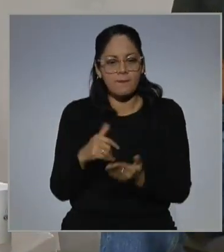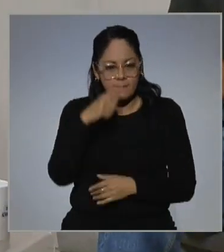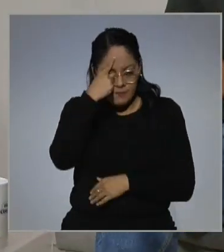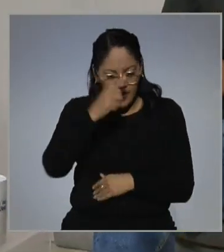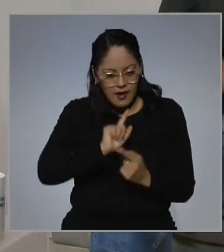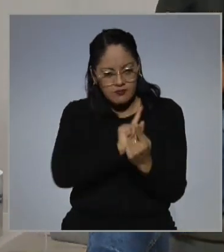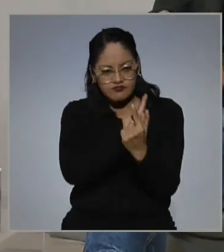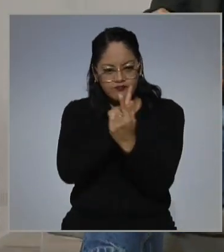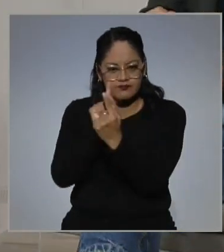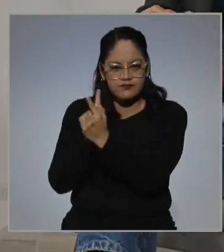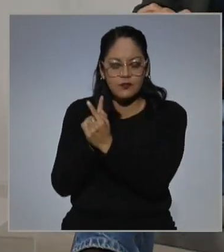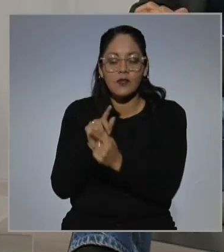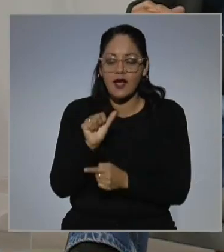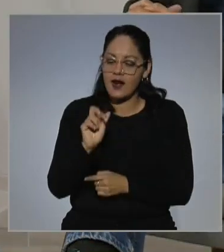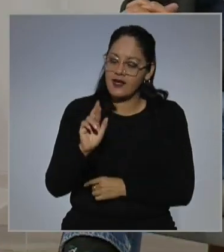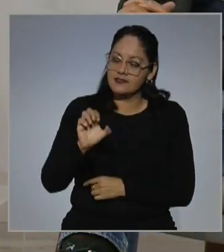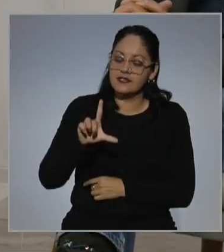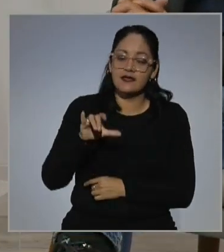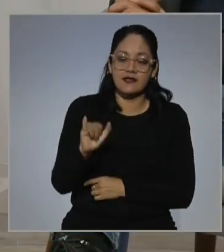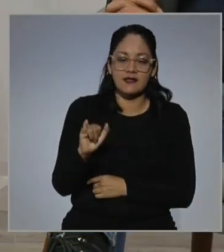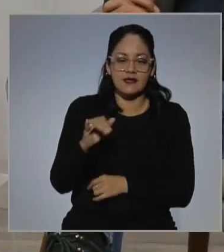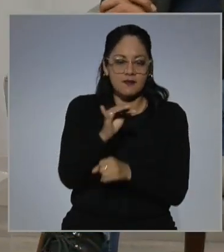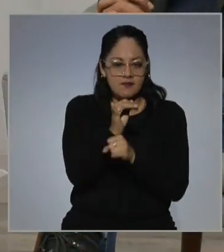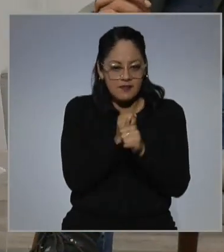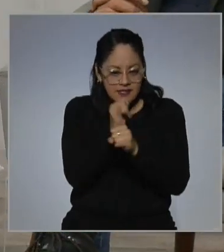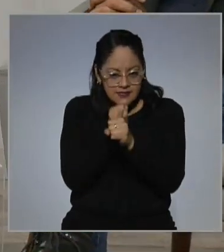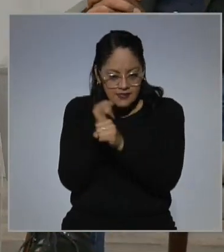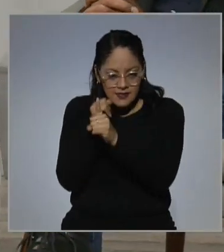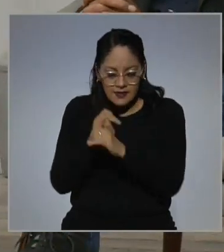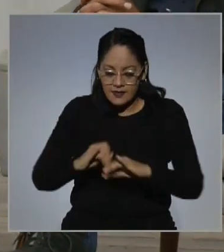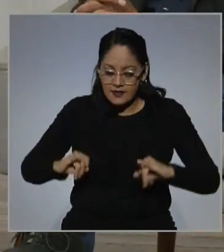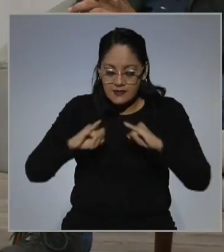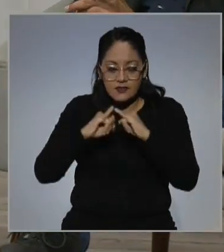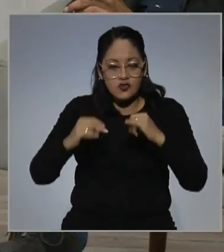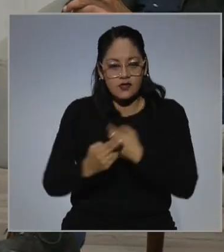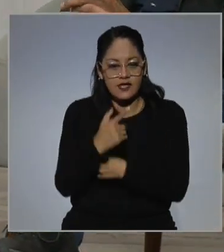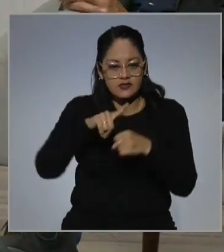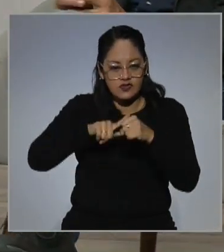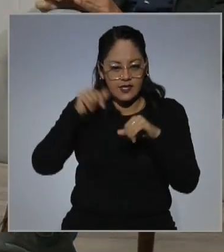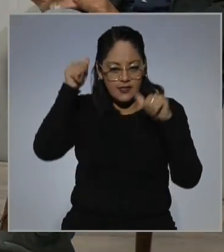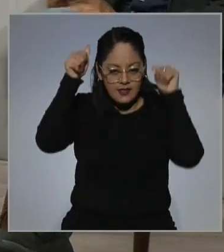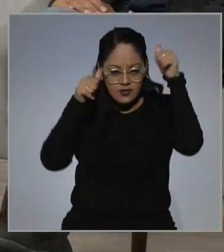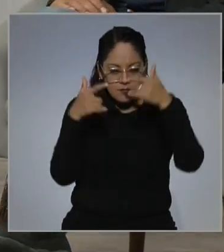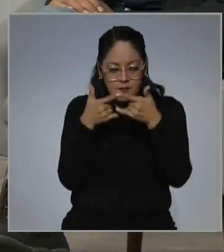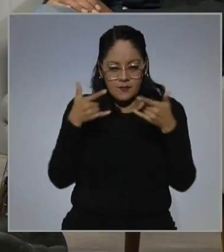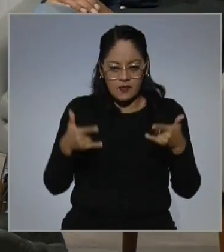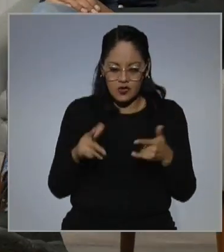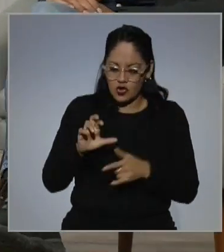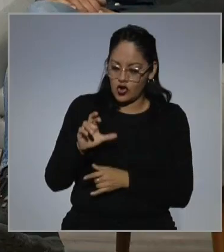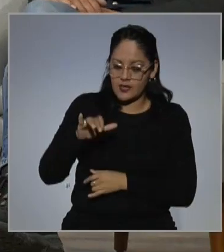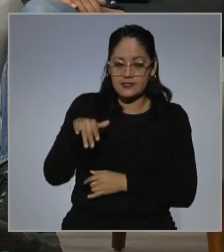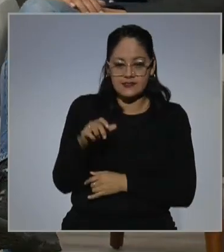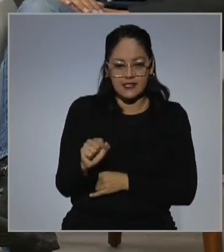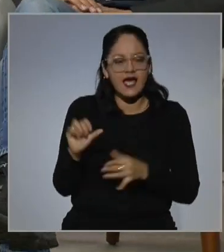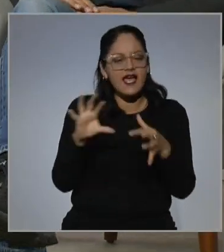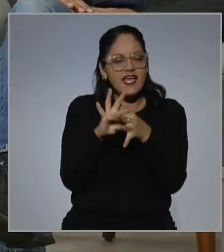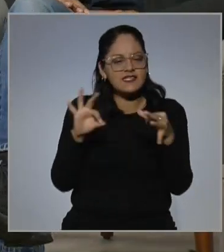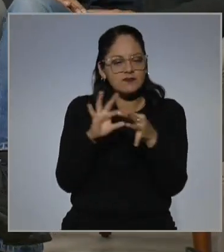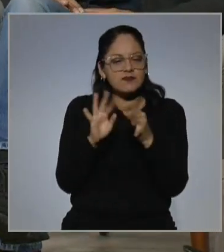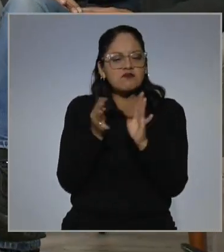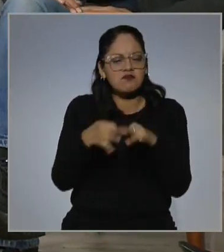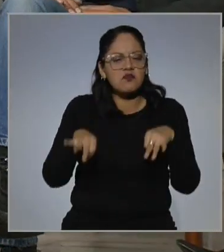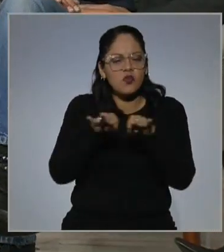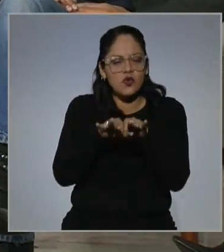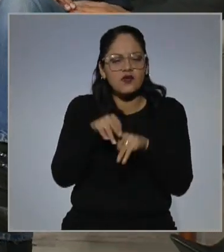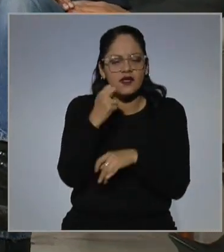con nosotros. Araceli Peralta Flores, investigadora del Instituto Nacional de Antropología e Historia y cronista, nos explica la